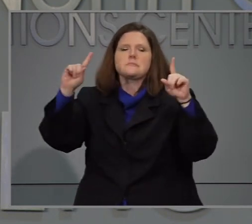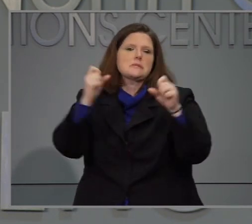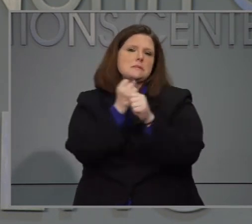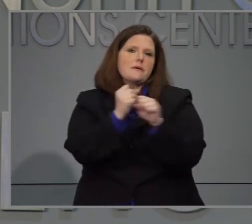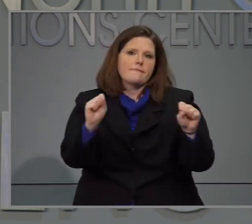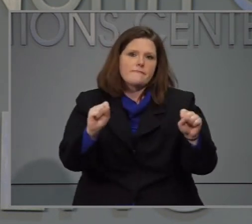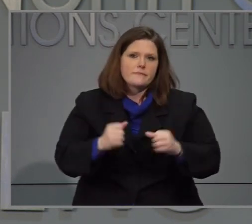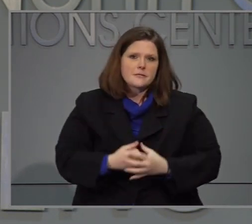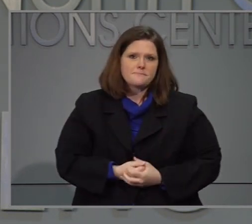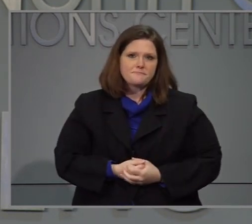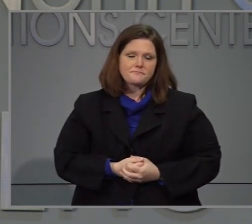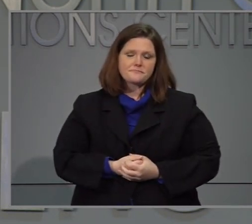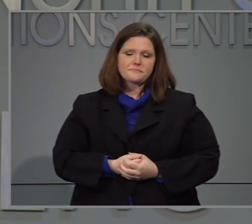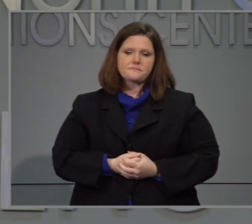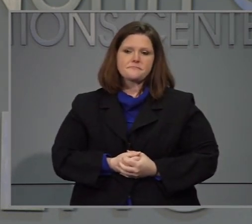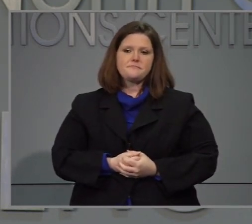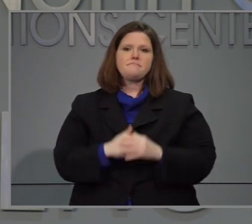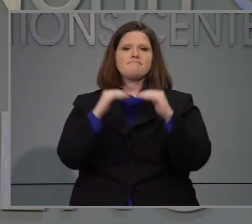siguiente pregunta.